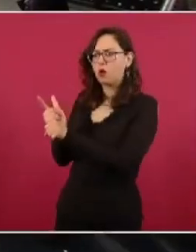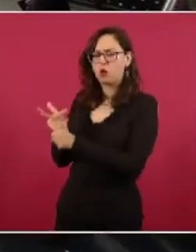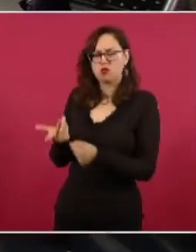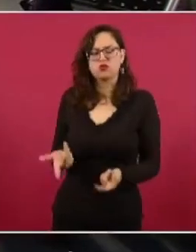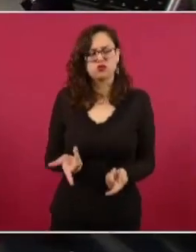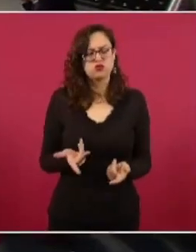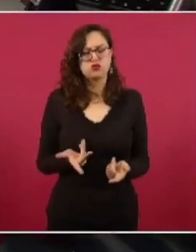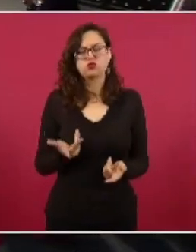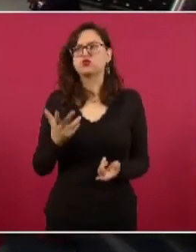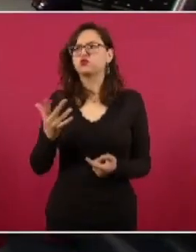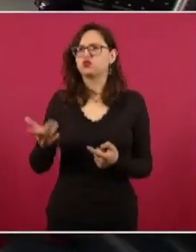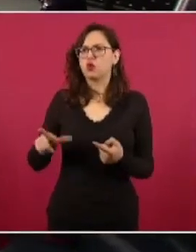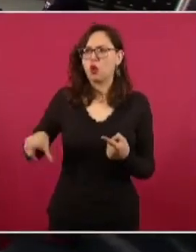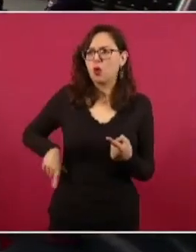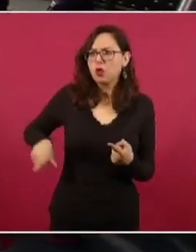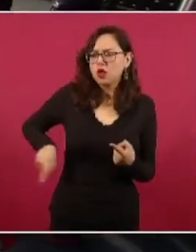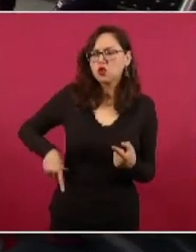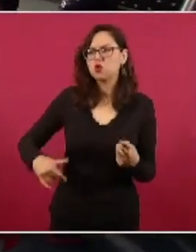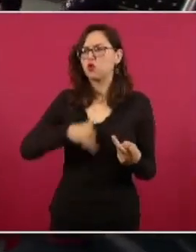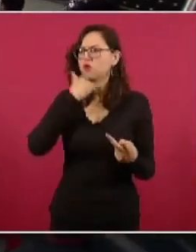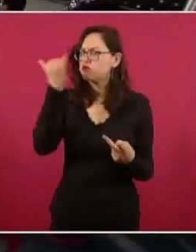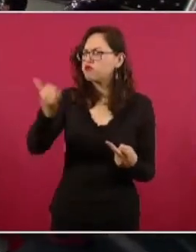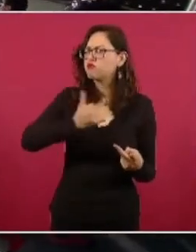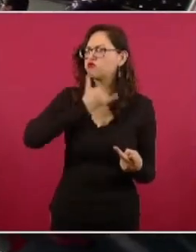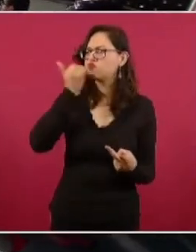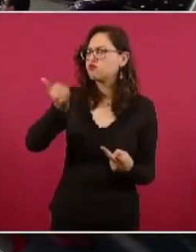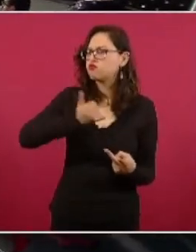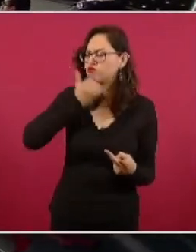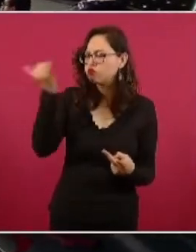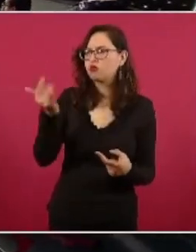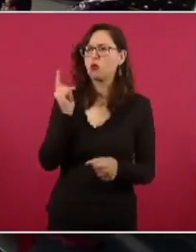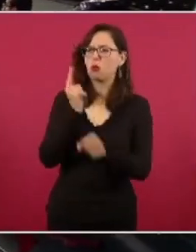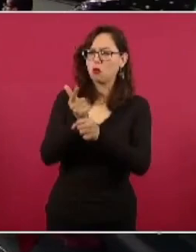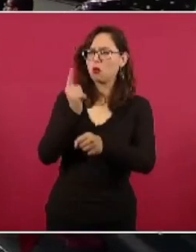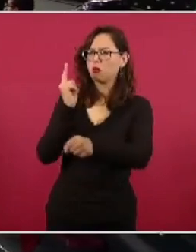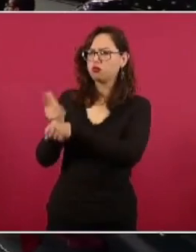Los errores que se cometen desde el poder.